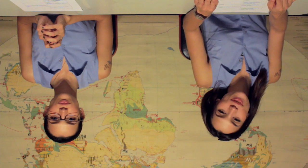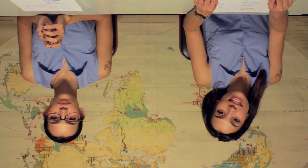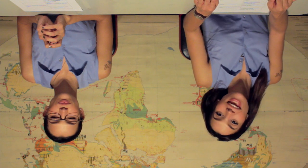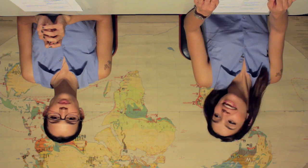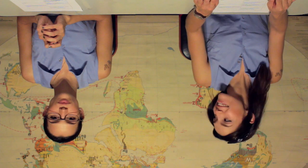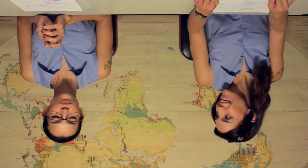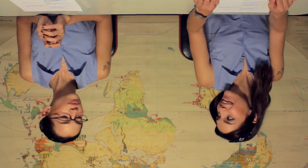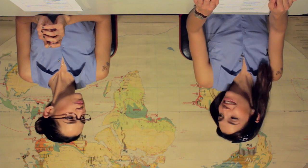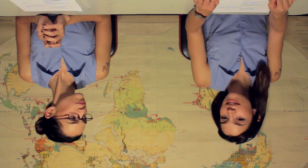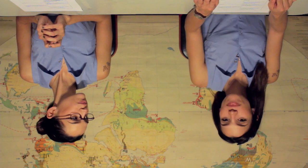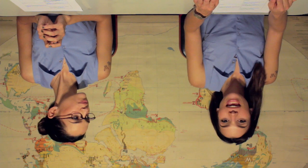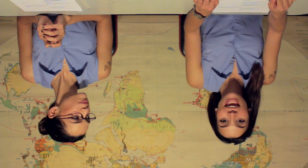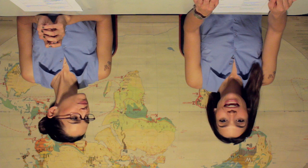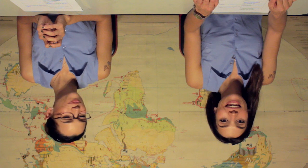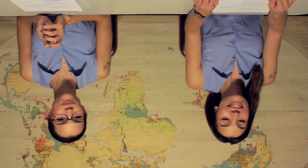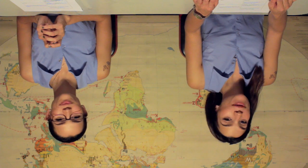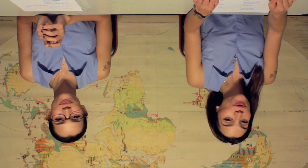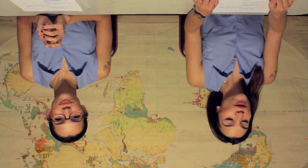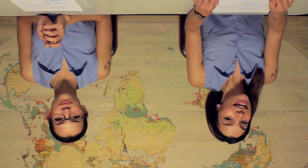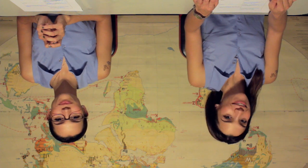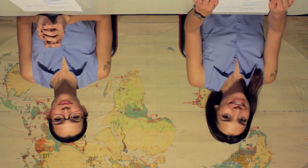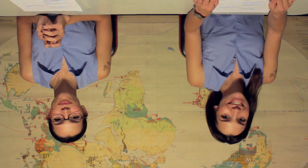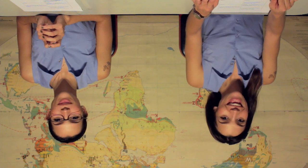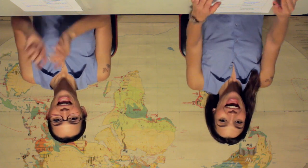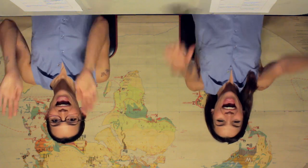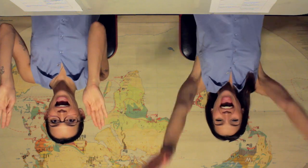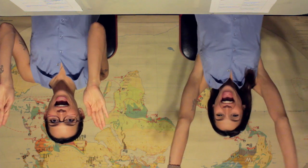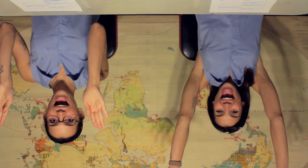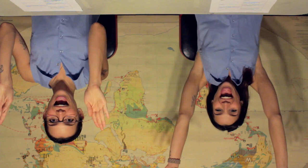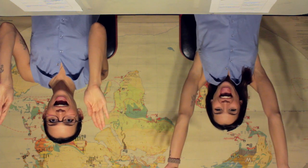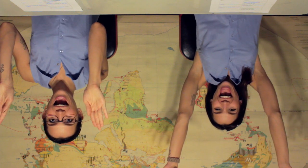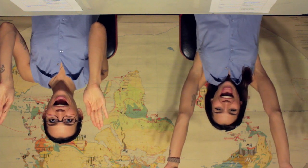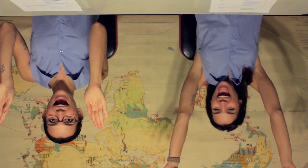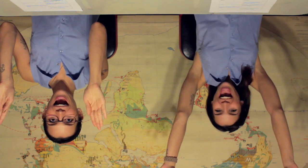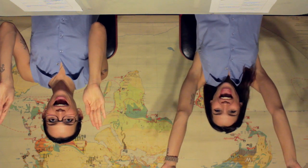Hola, yo soy Dulce, ella es Candy, y ese es el mundo del revés.